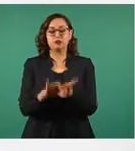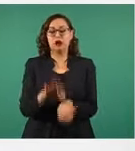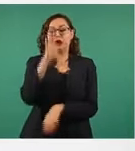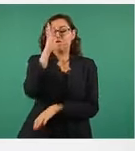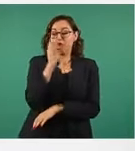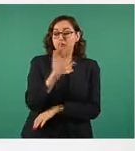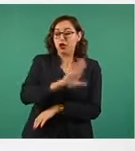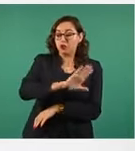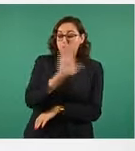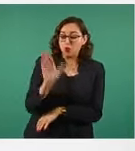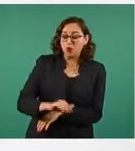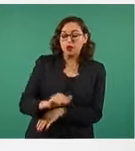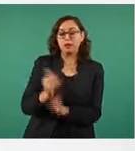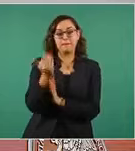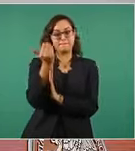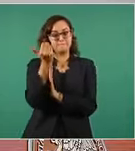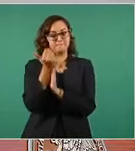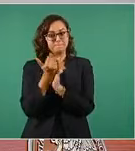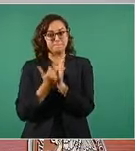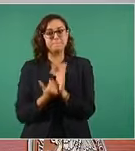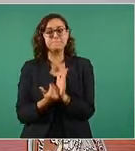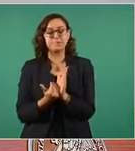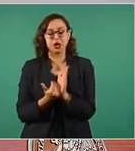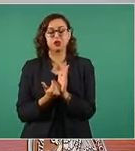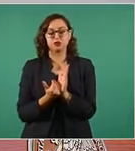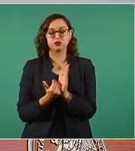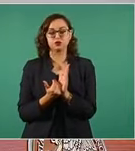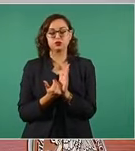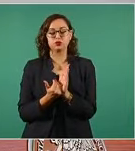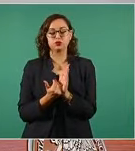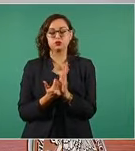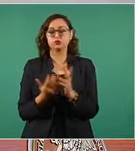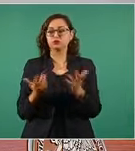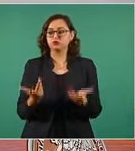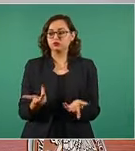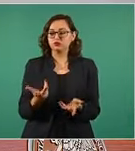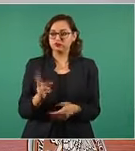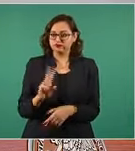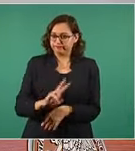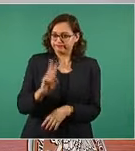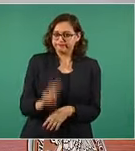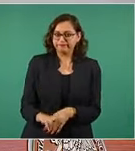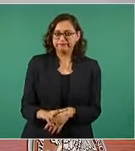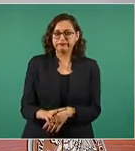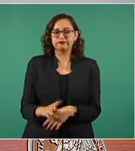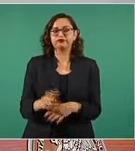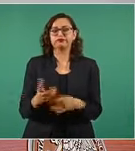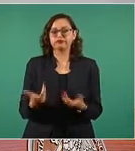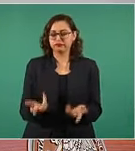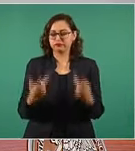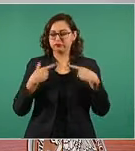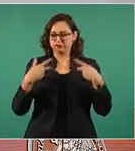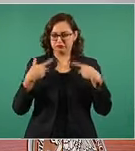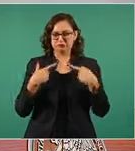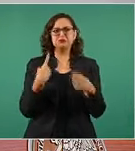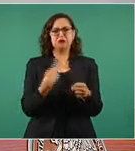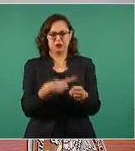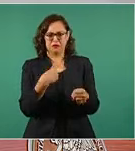el índice de letalidad, es decir, que haya menos fallecimientos entre las personas